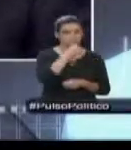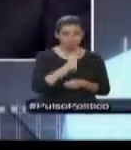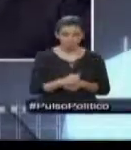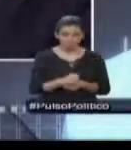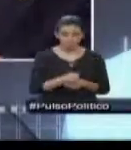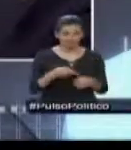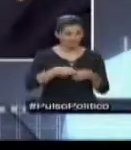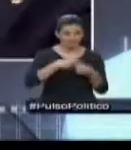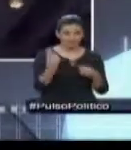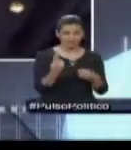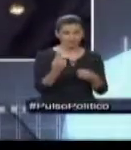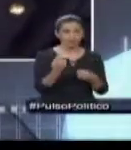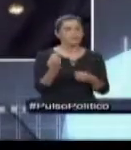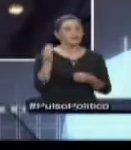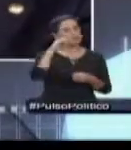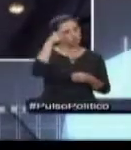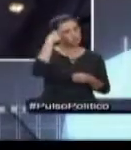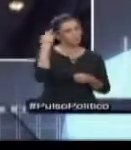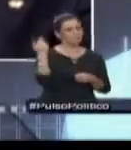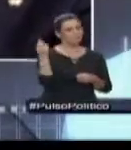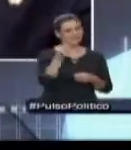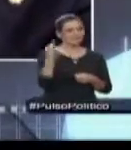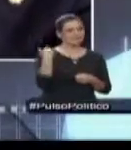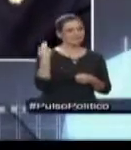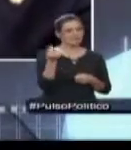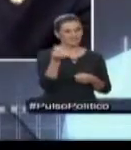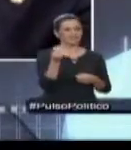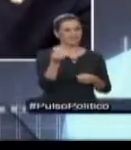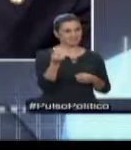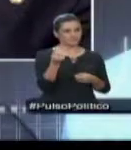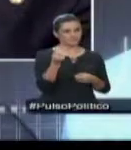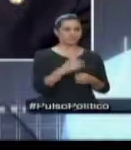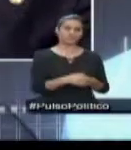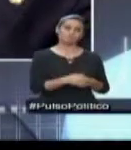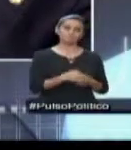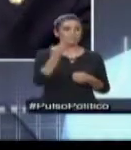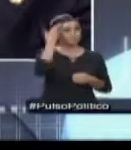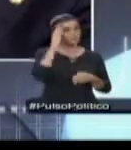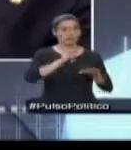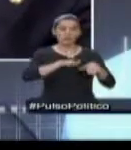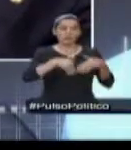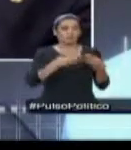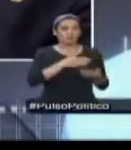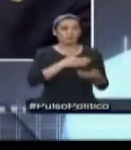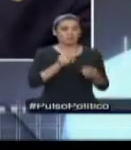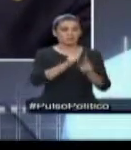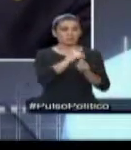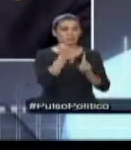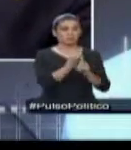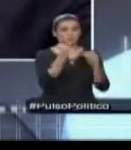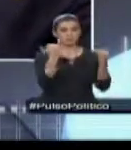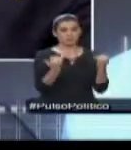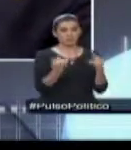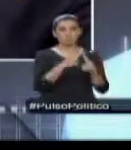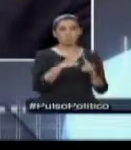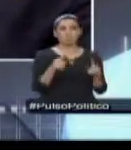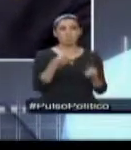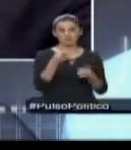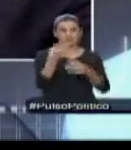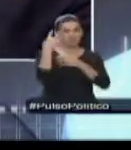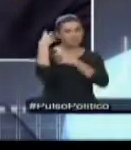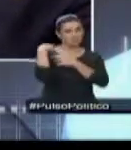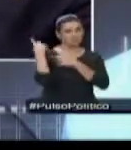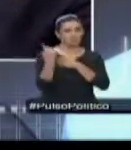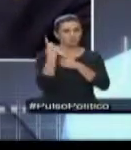el estado ecuatoriano debe contar con los recursos económicos no sé cómo esté la situación ahora pero esa garantía